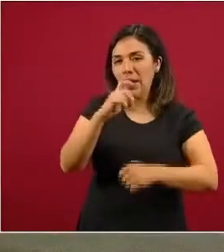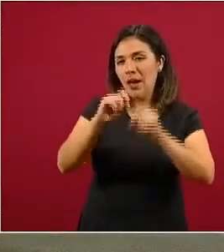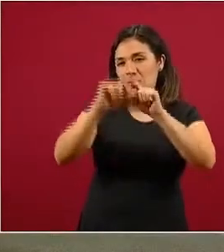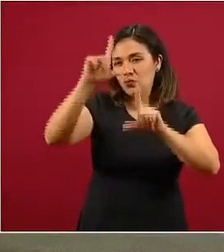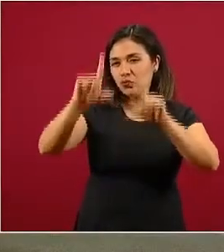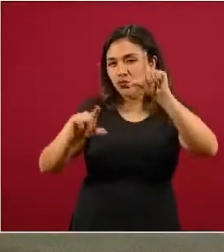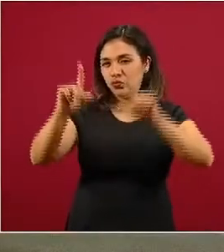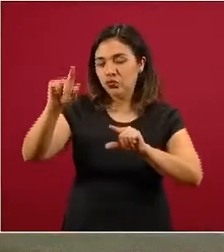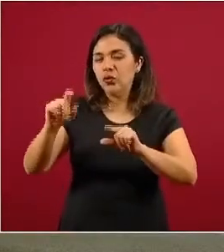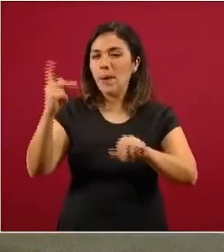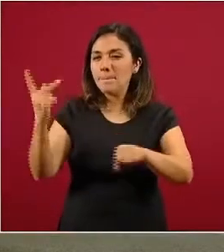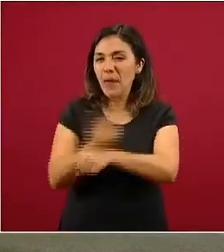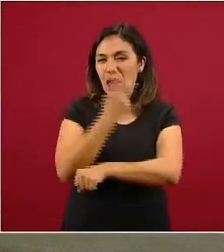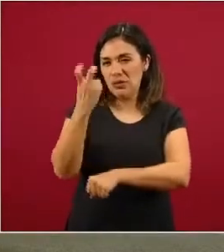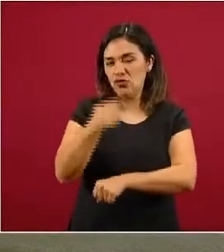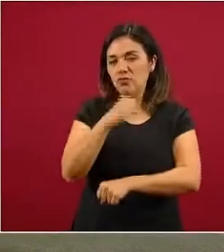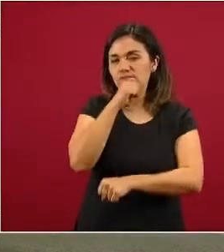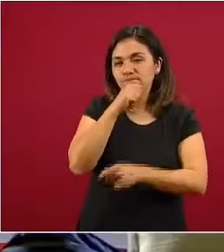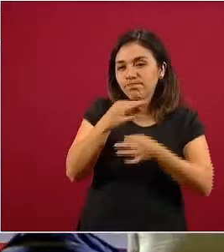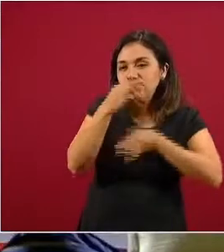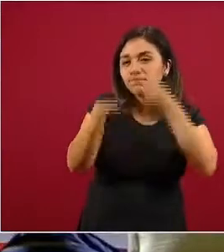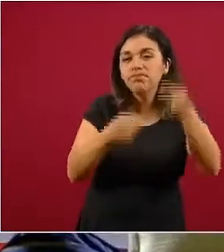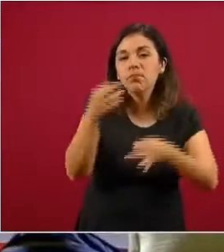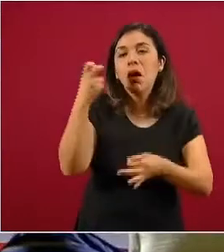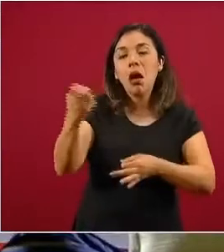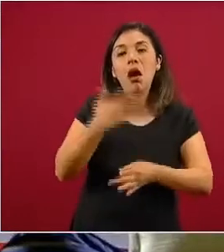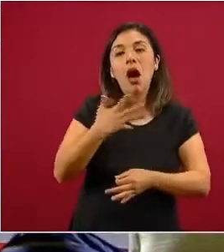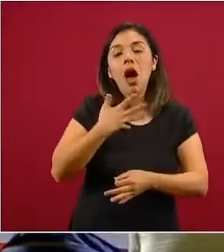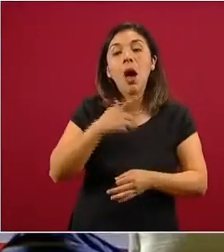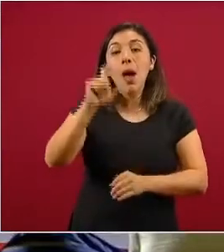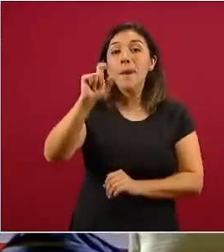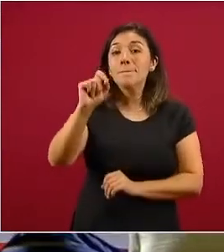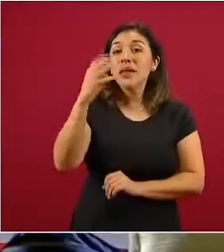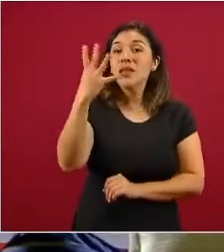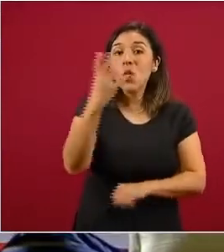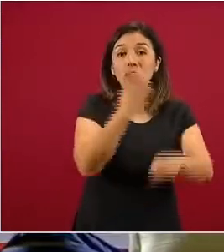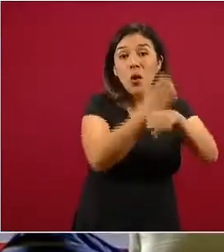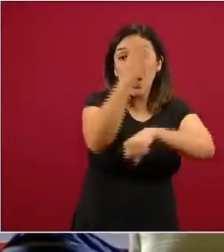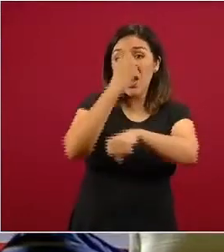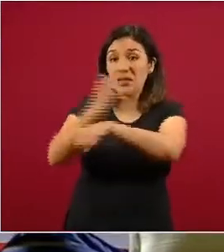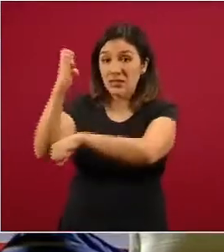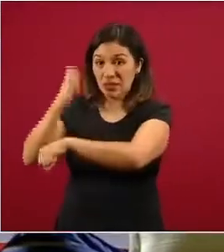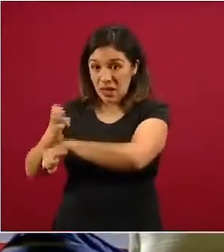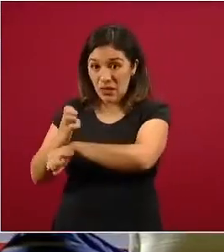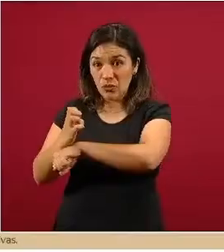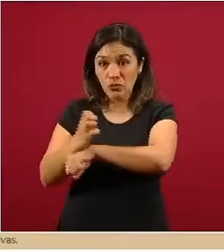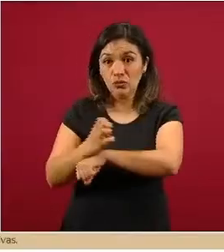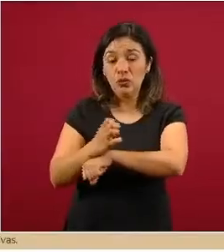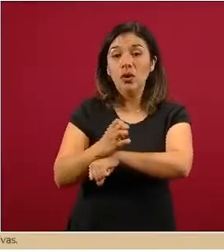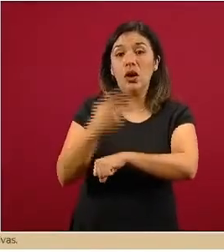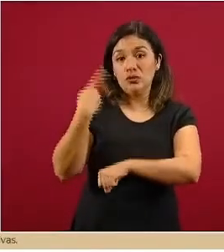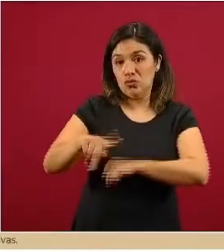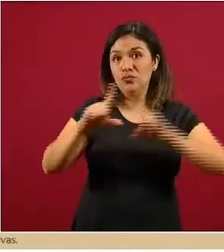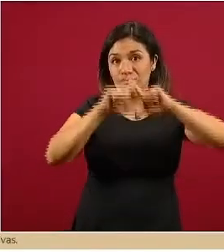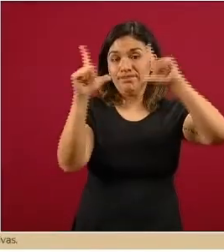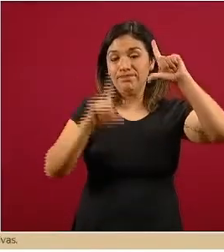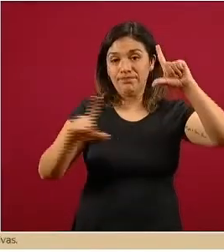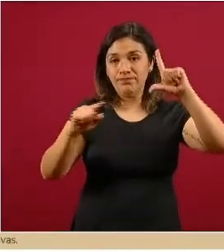por favor. Y también ellos también utilizan esta forma de graficarlo, donde ponen cada uno